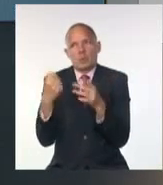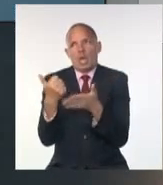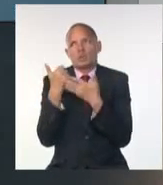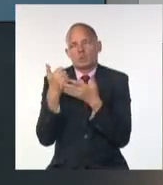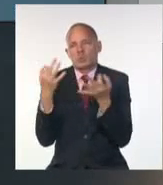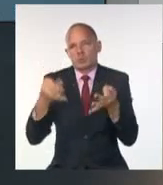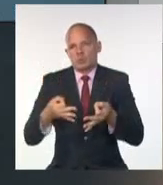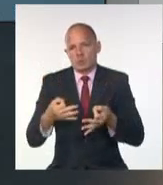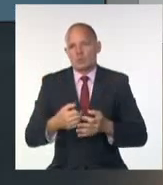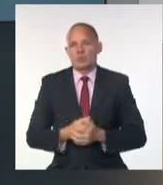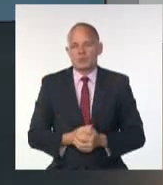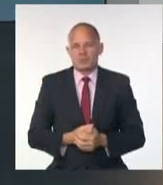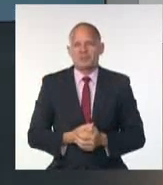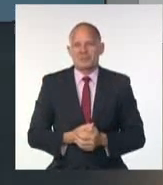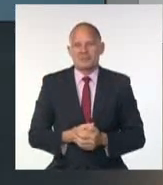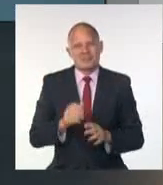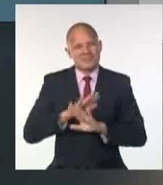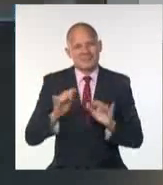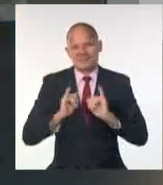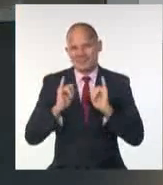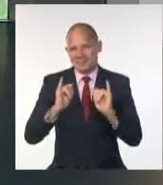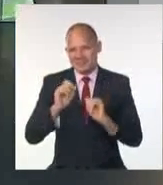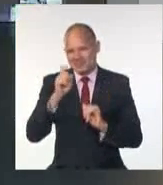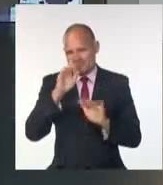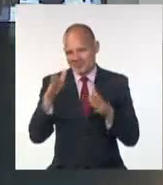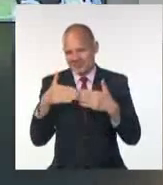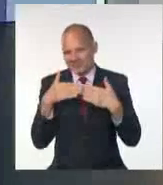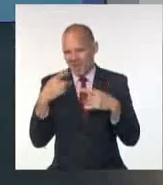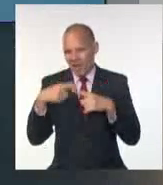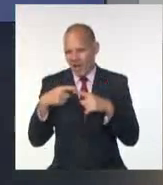cooperación global. De esta manera ponemos punto final a nuestro recorrido más allá de la frontera cubana.